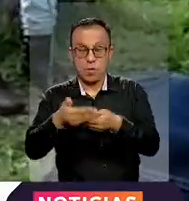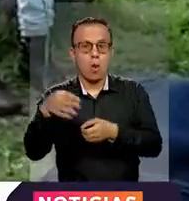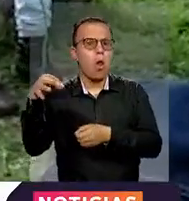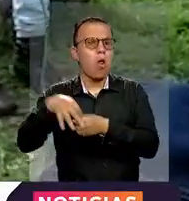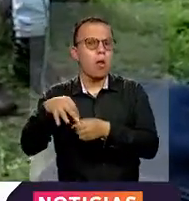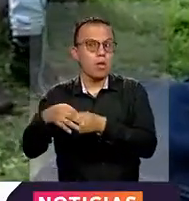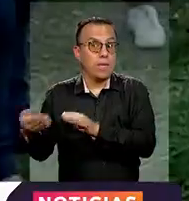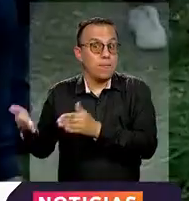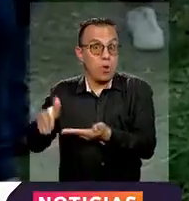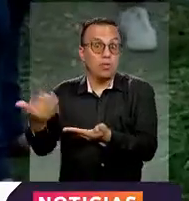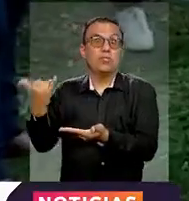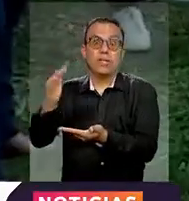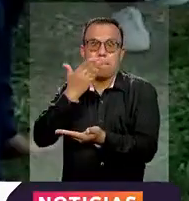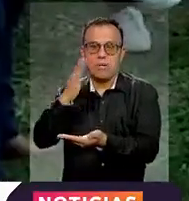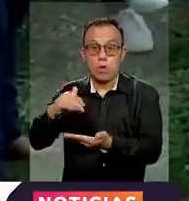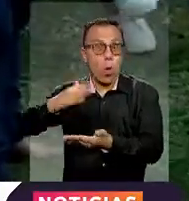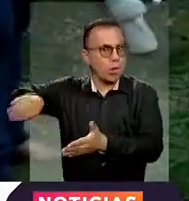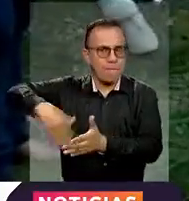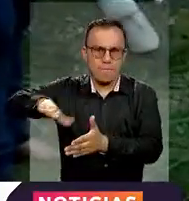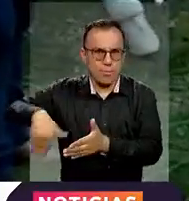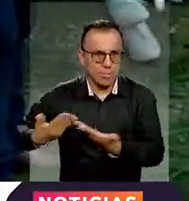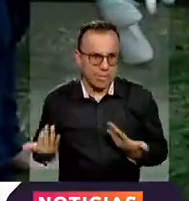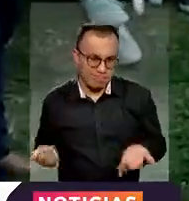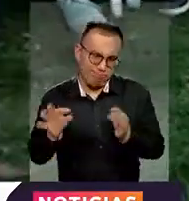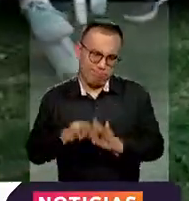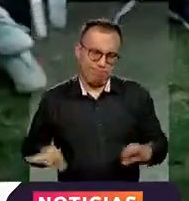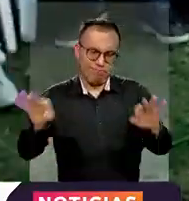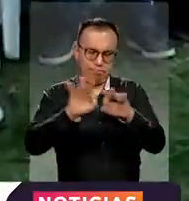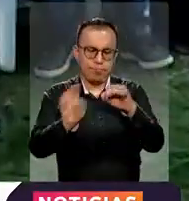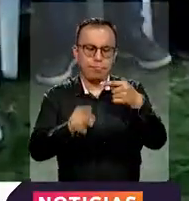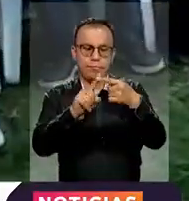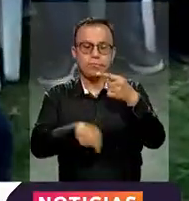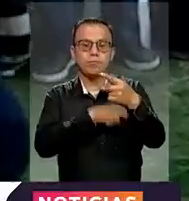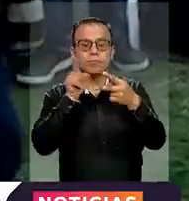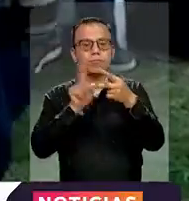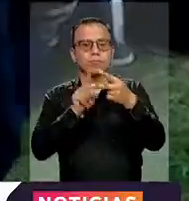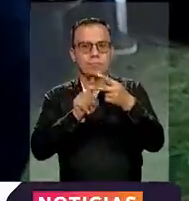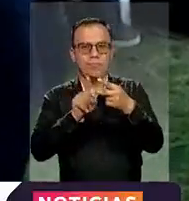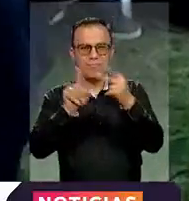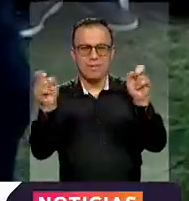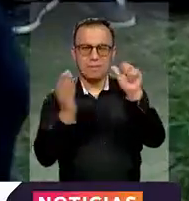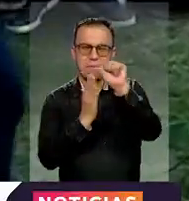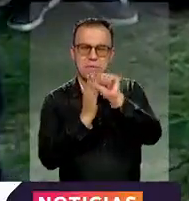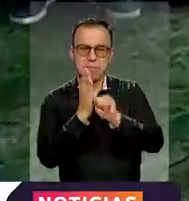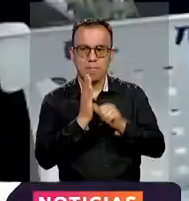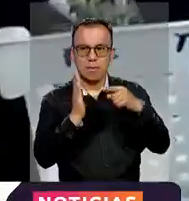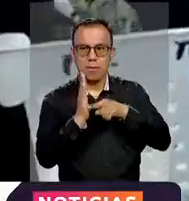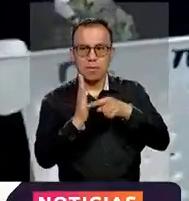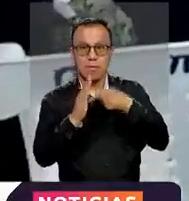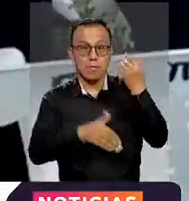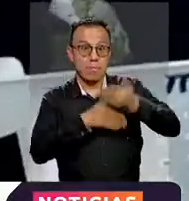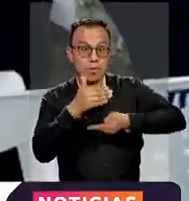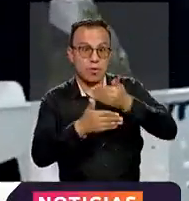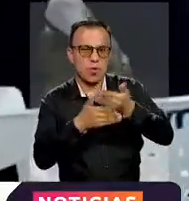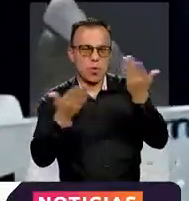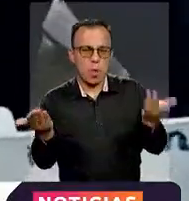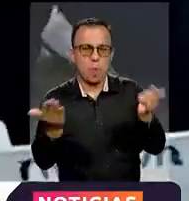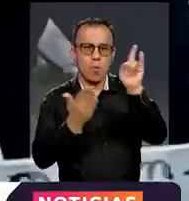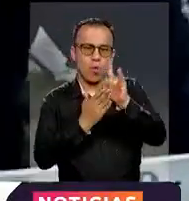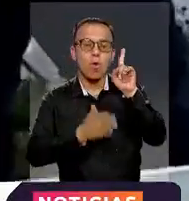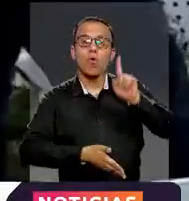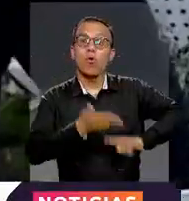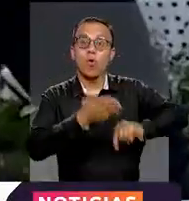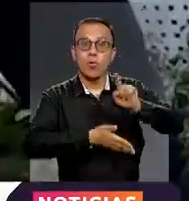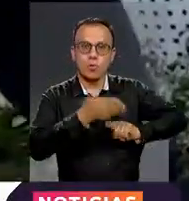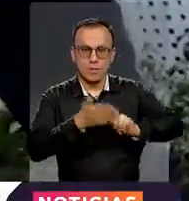ni muertos ni personas que no existen. Eso es muy importante. Tercero, digamos, el tema del software y la verificación del software y, digamos, como una